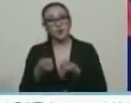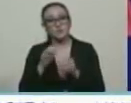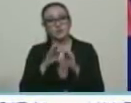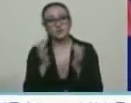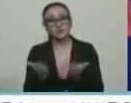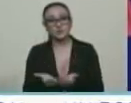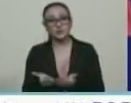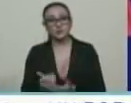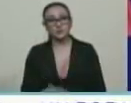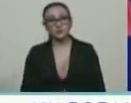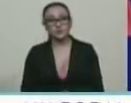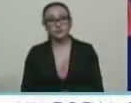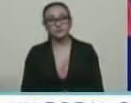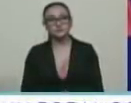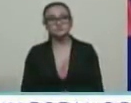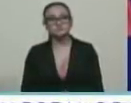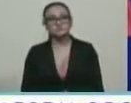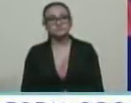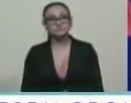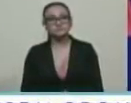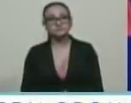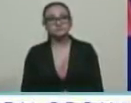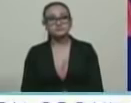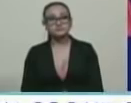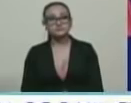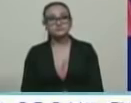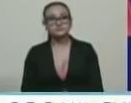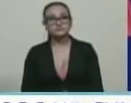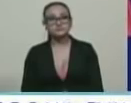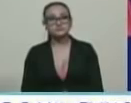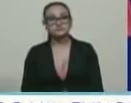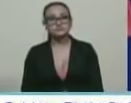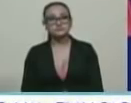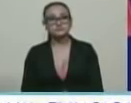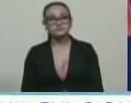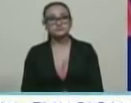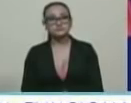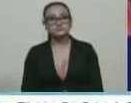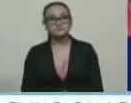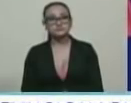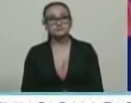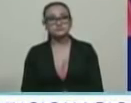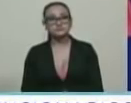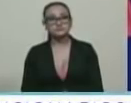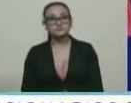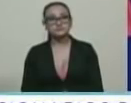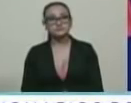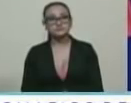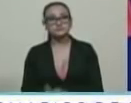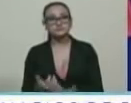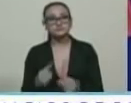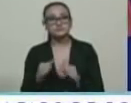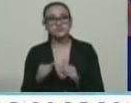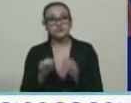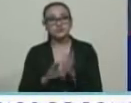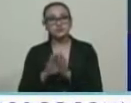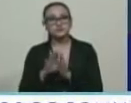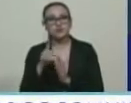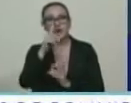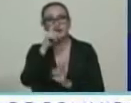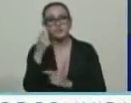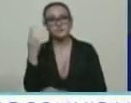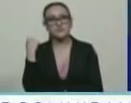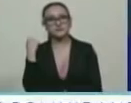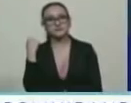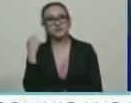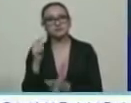mundo. En el año 2018, en la mitad del 2018, hemos continuado con el crecimiento. El año pasado hemos